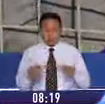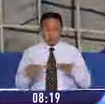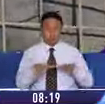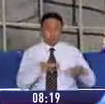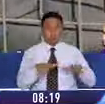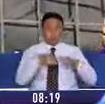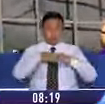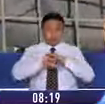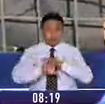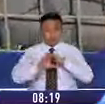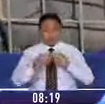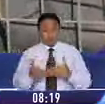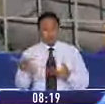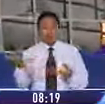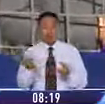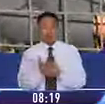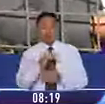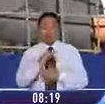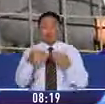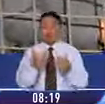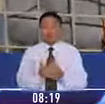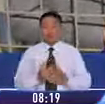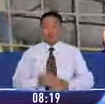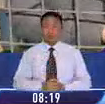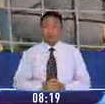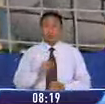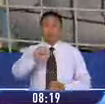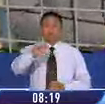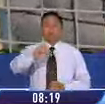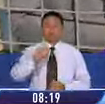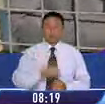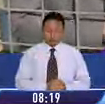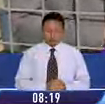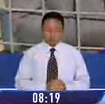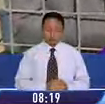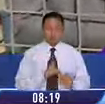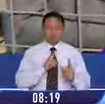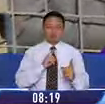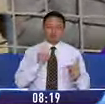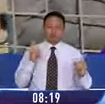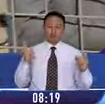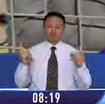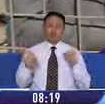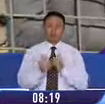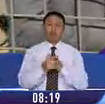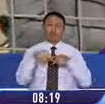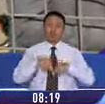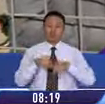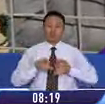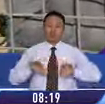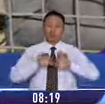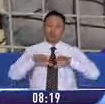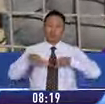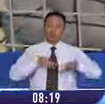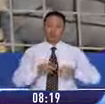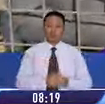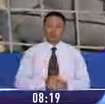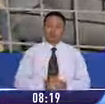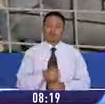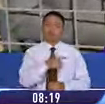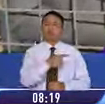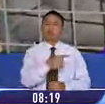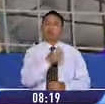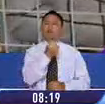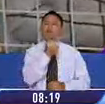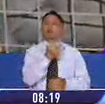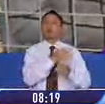para ingresar, tener actas de todo lo que se retira. Sí, esto va a ser una transición que tiene que ser coordinada nada más. ¿Cuántos funcionarios más o menos